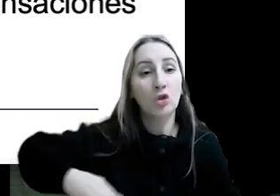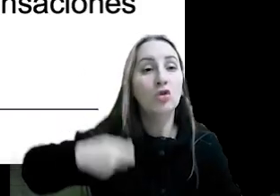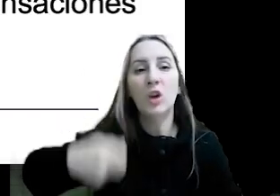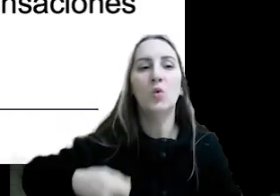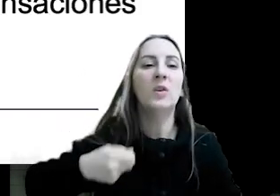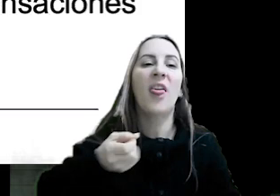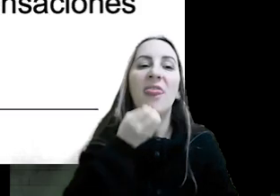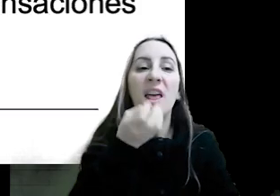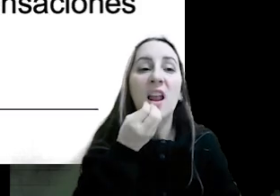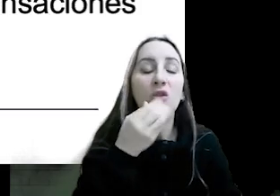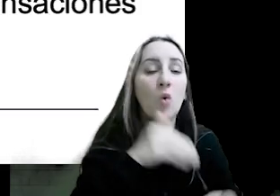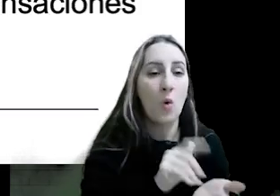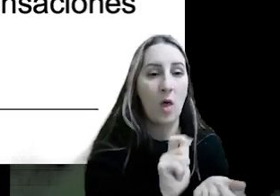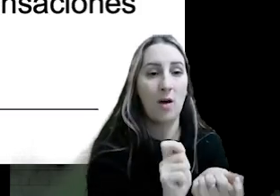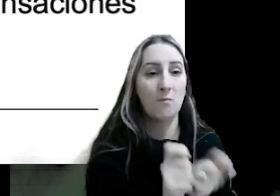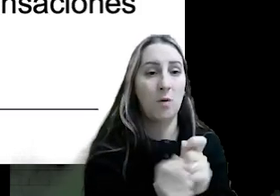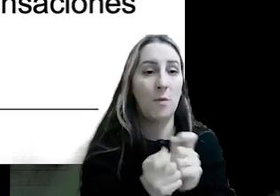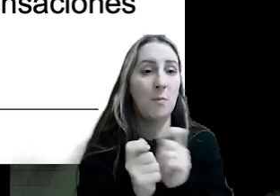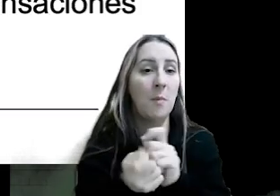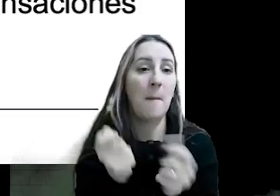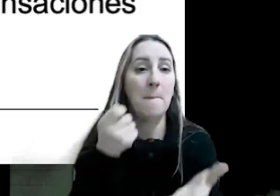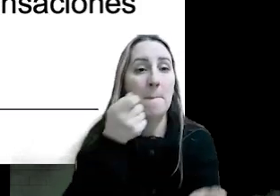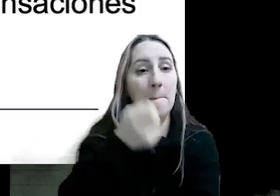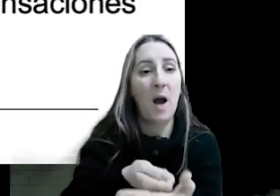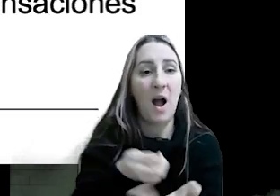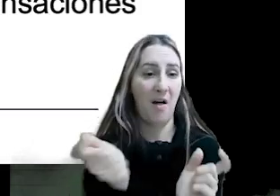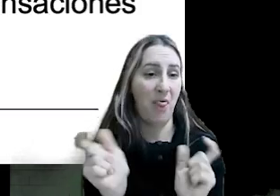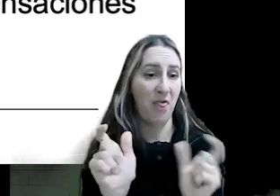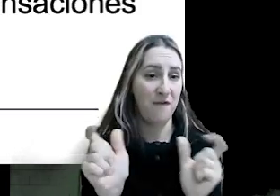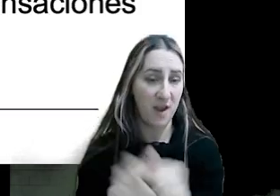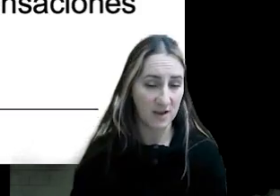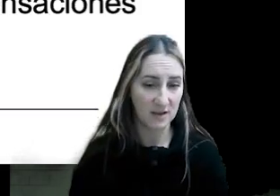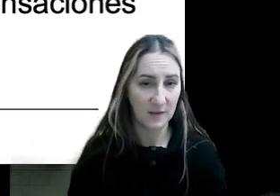declaraciones juradas y paga las diferencias.